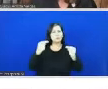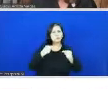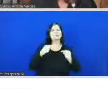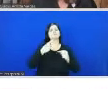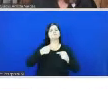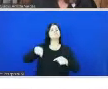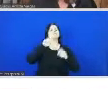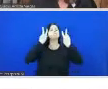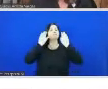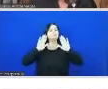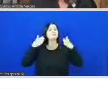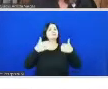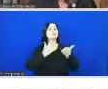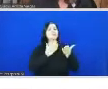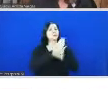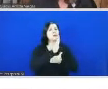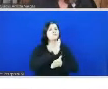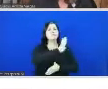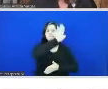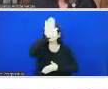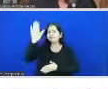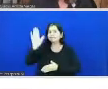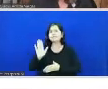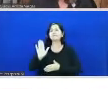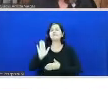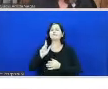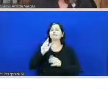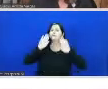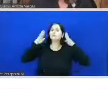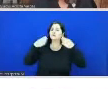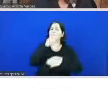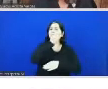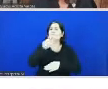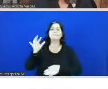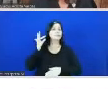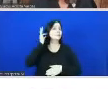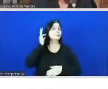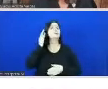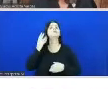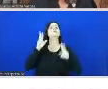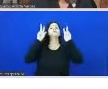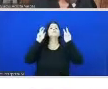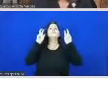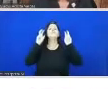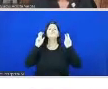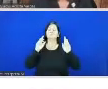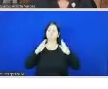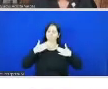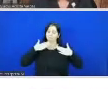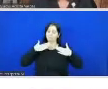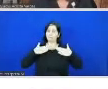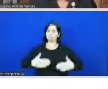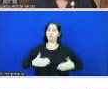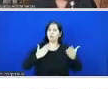sino principalmente con derechos colectivos de nuestros pueblos. Creo que hemos